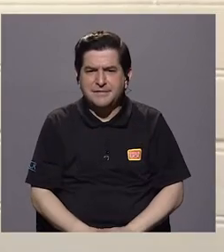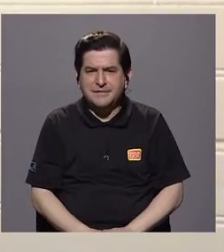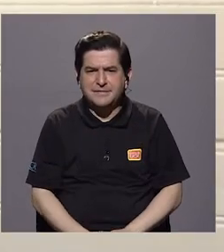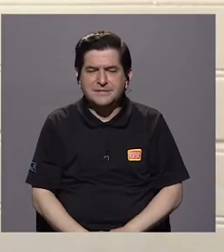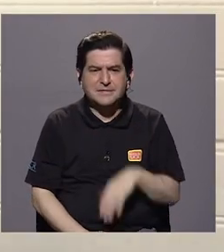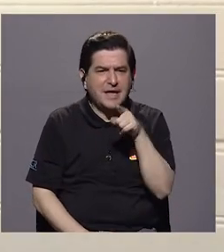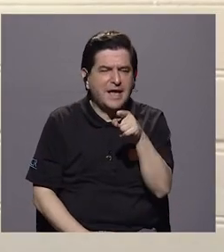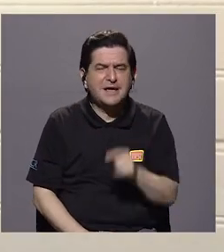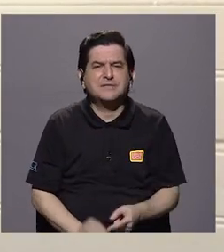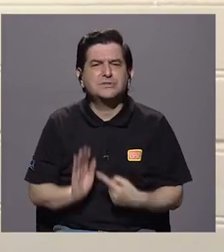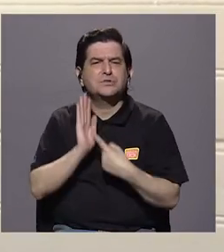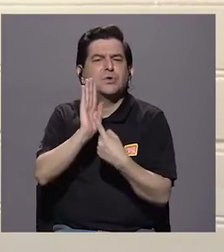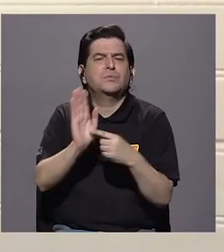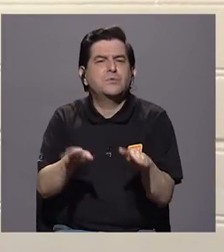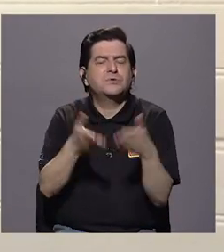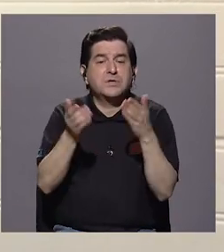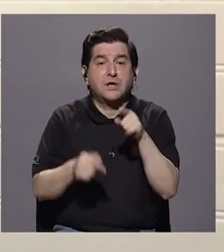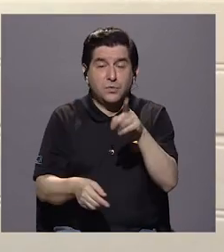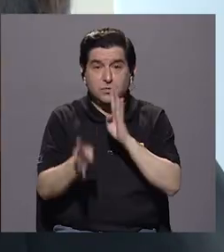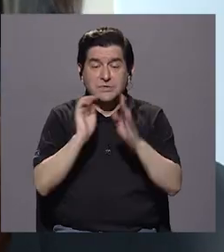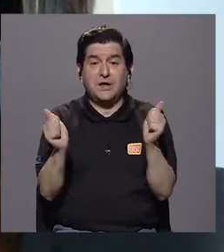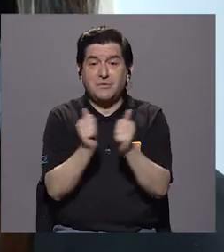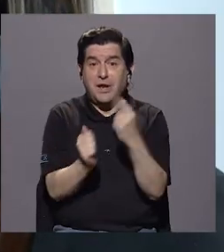eso. Y usted habla con sus ojos y todo.